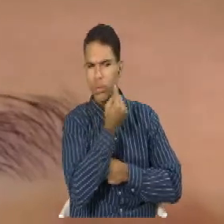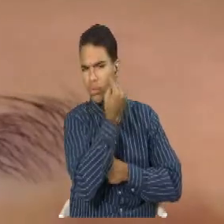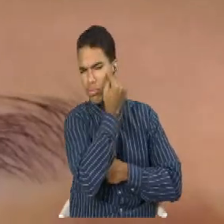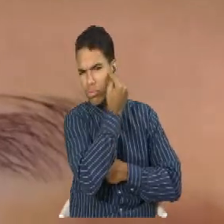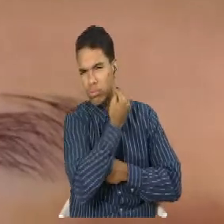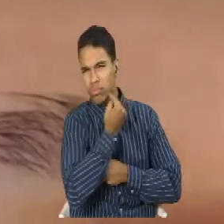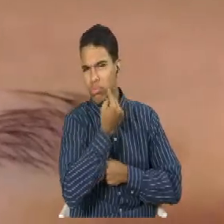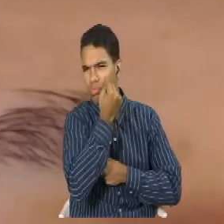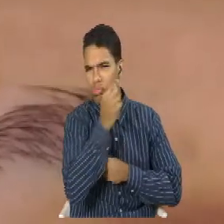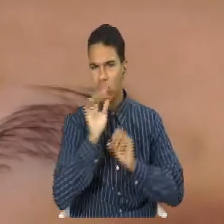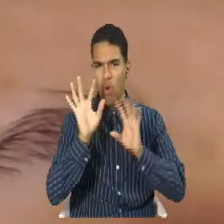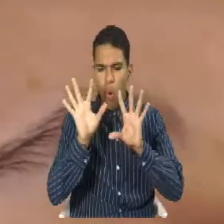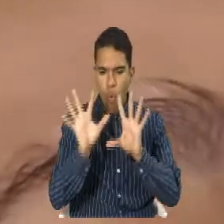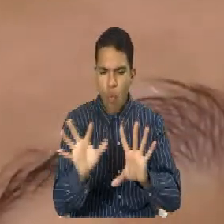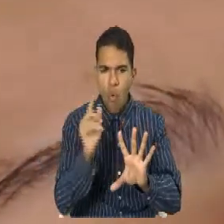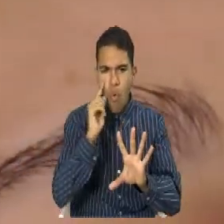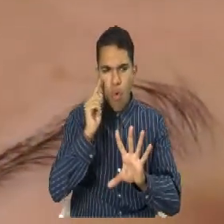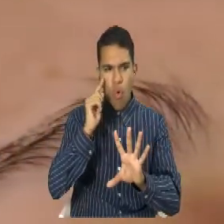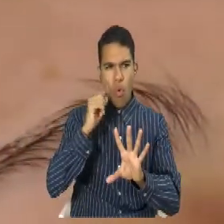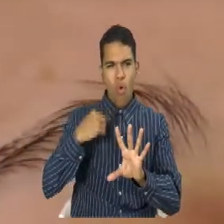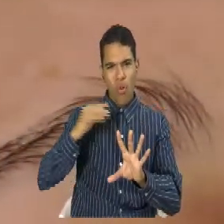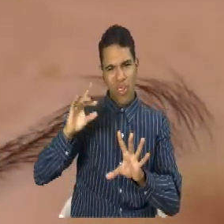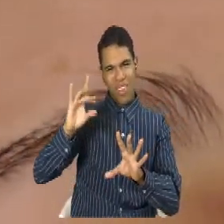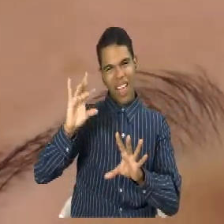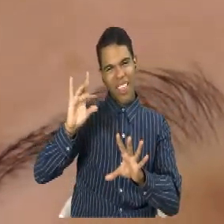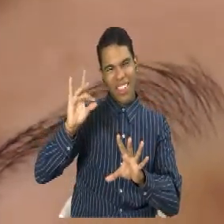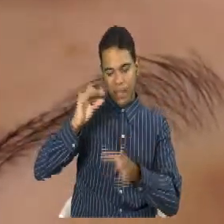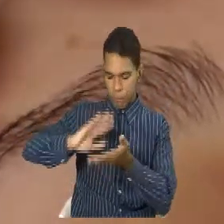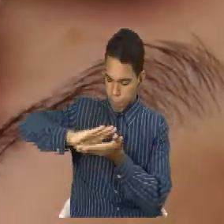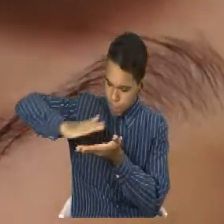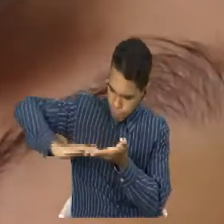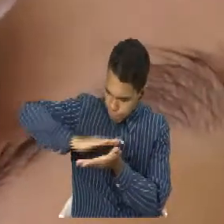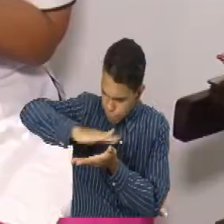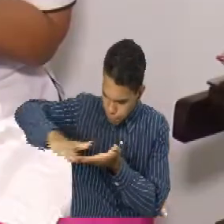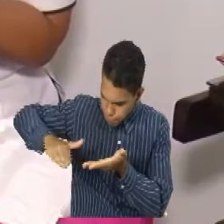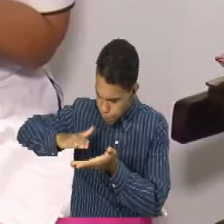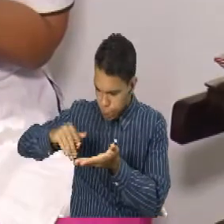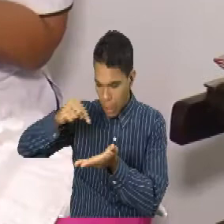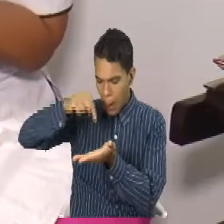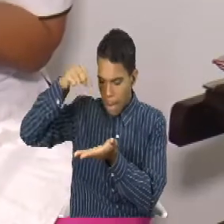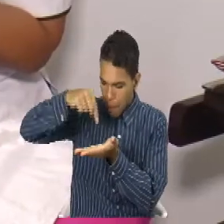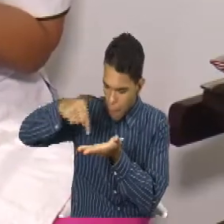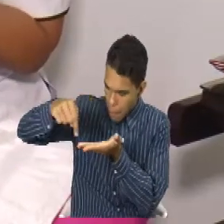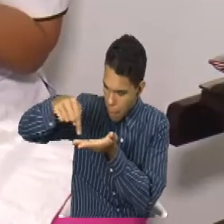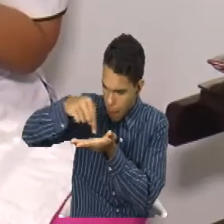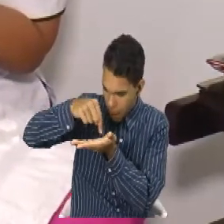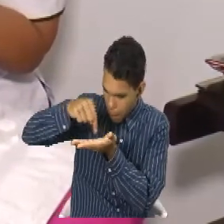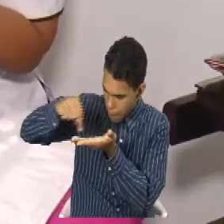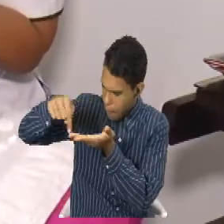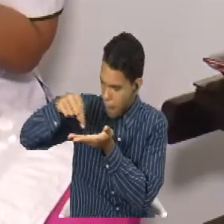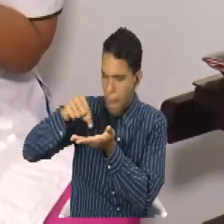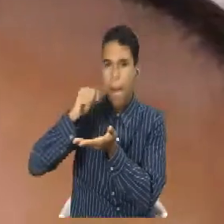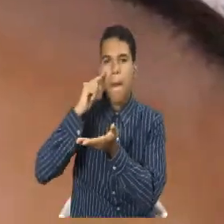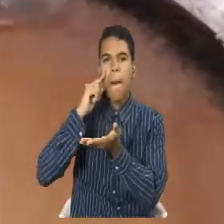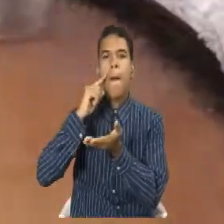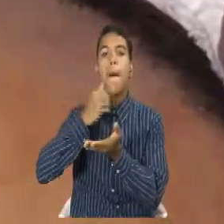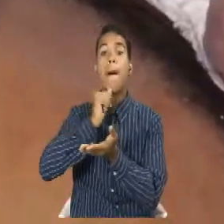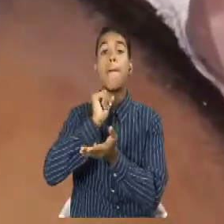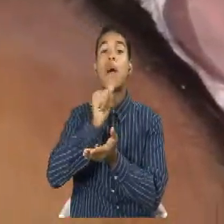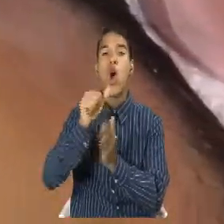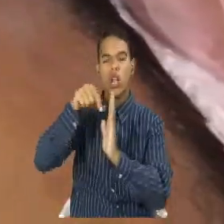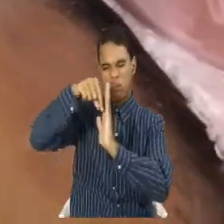hacen que el producto que uno aplique en la piel pues penetre de manera directa,